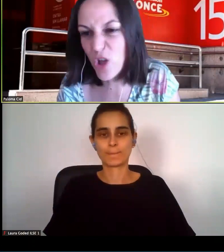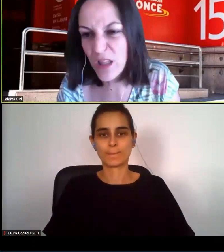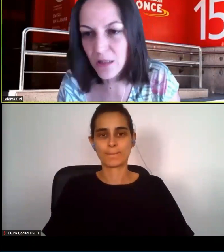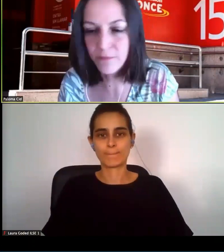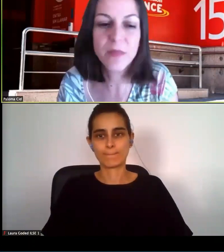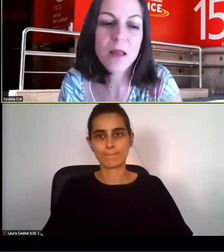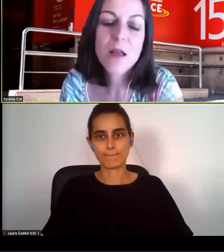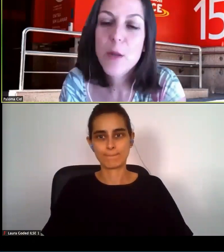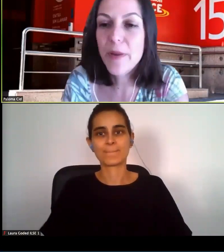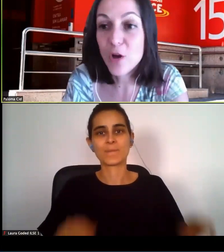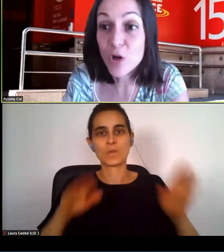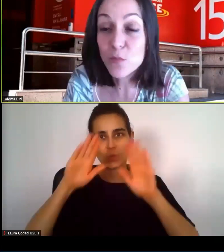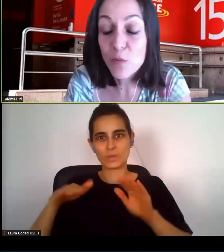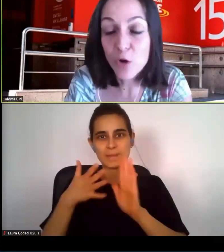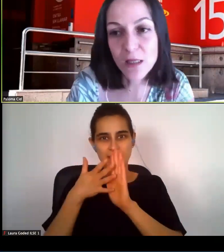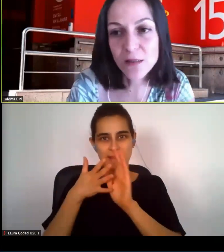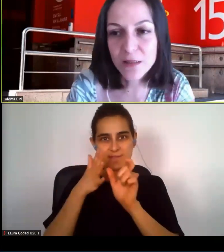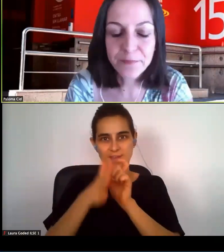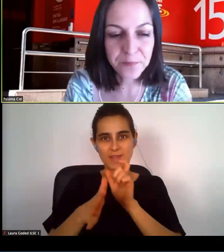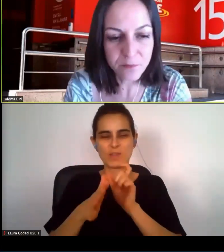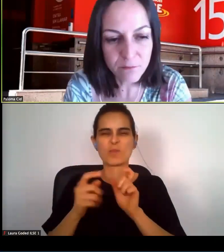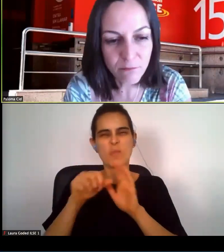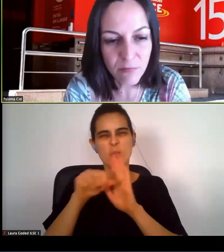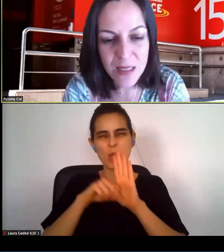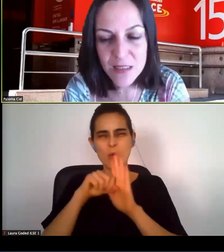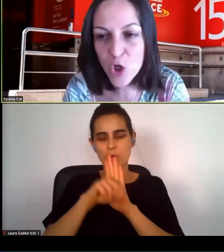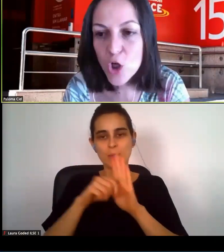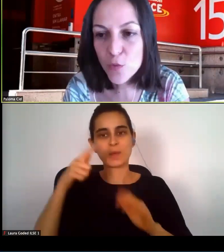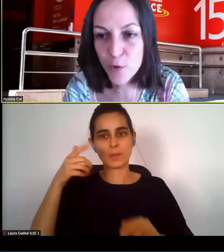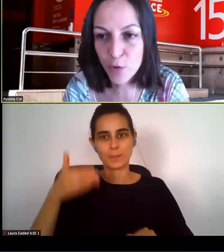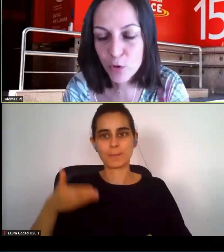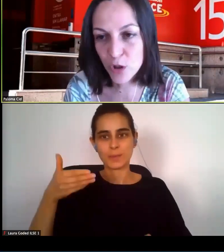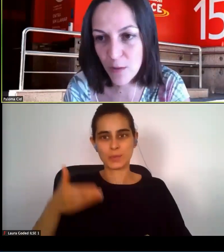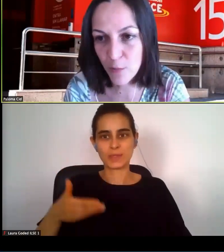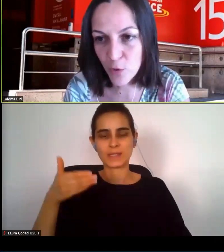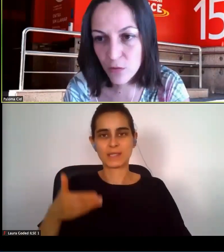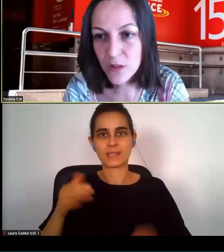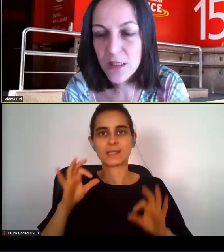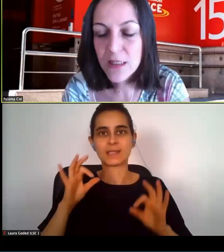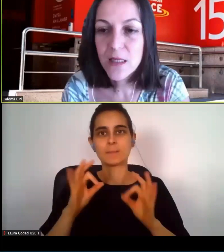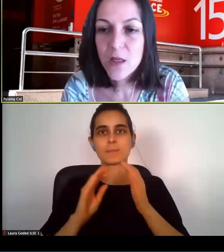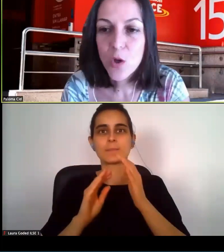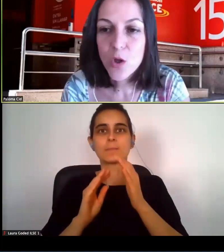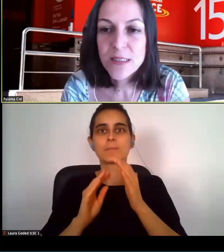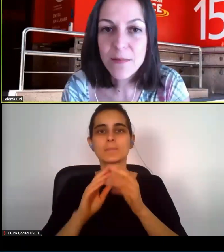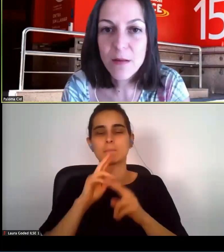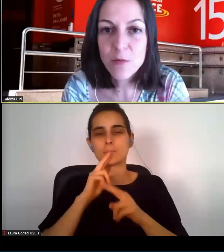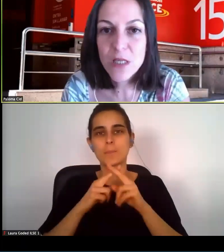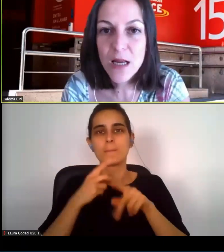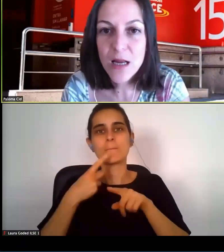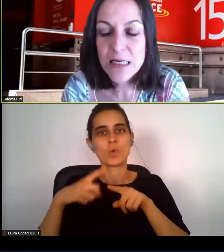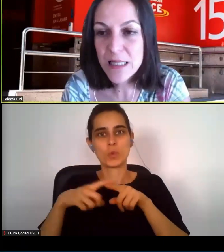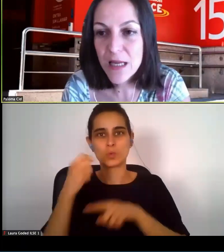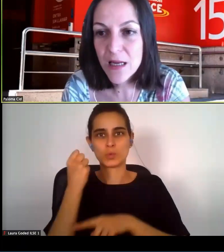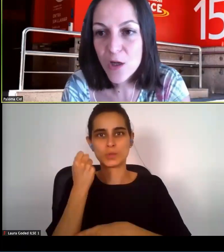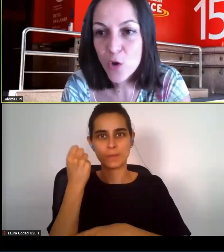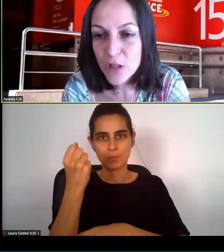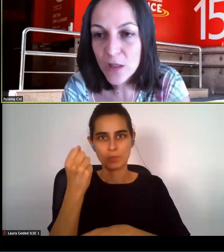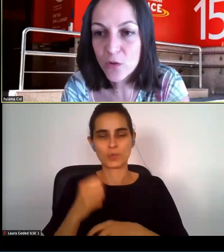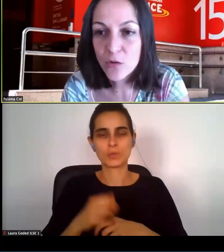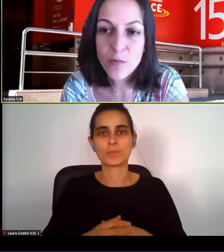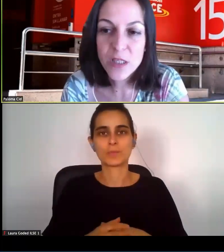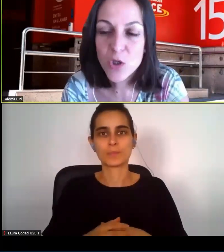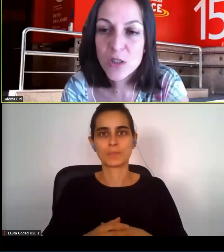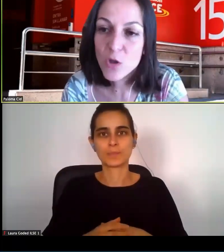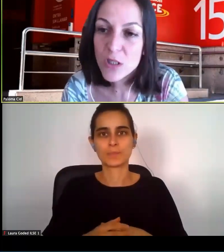más rollete, pero que es muy importante, y son los productos de apoyo. Si vamos a estar en